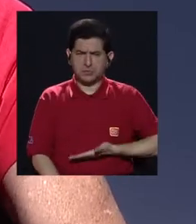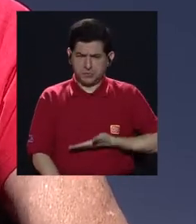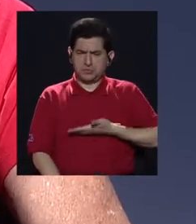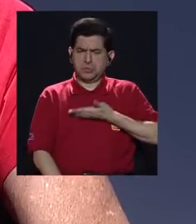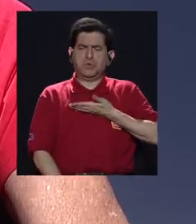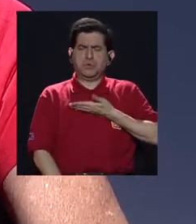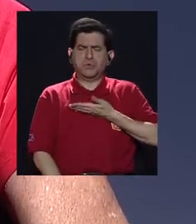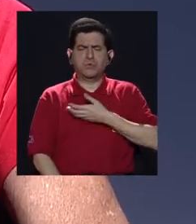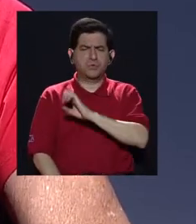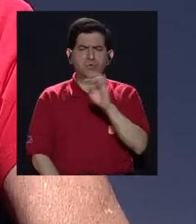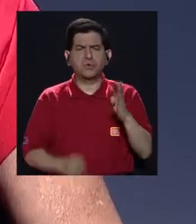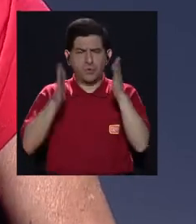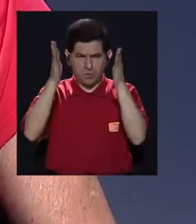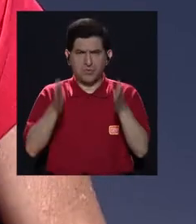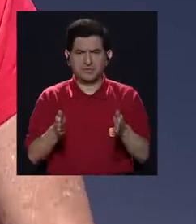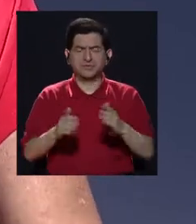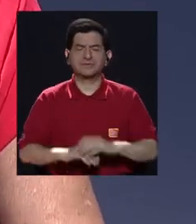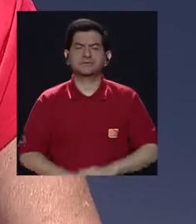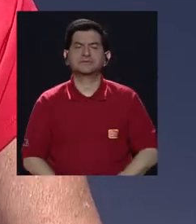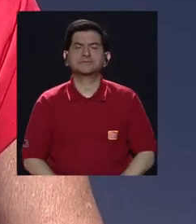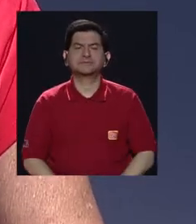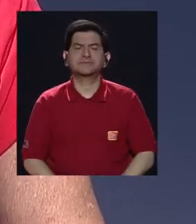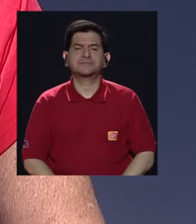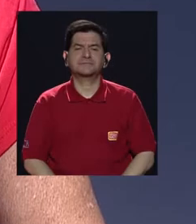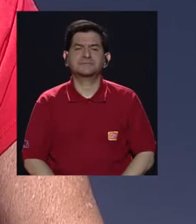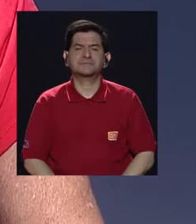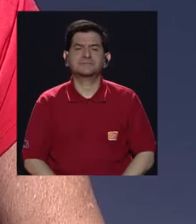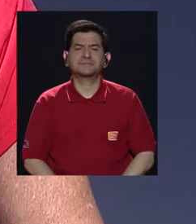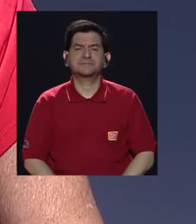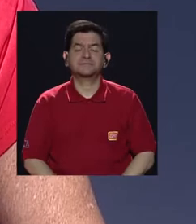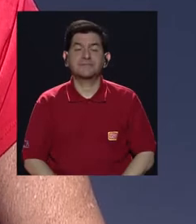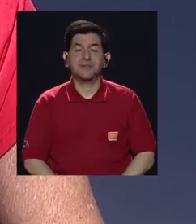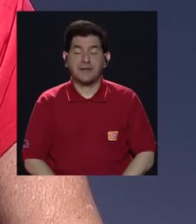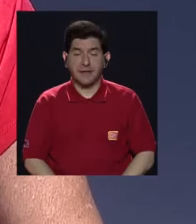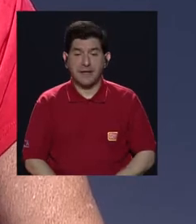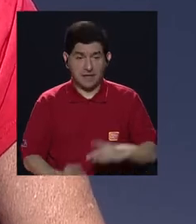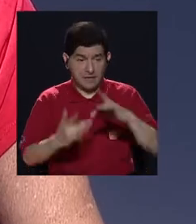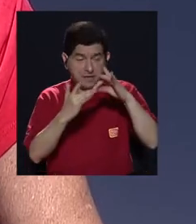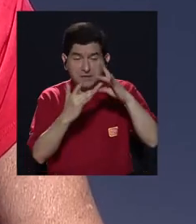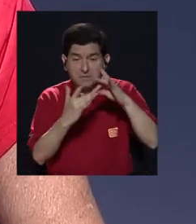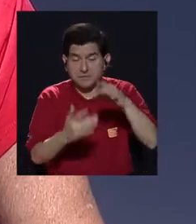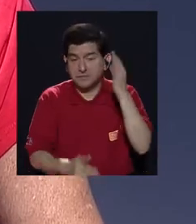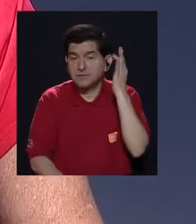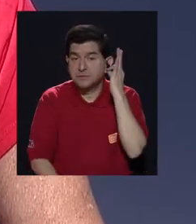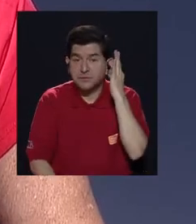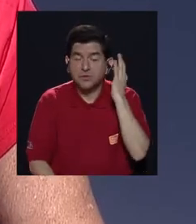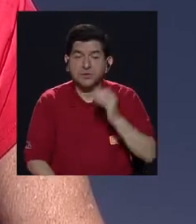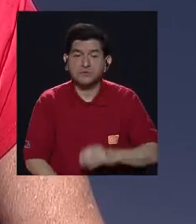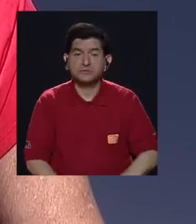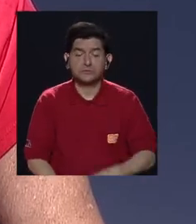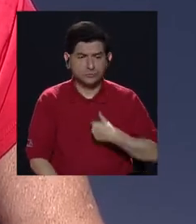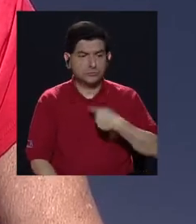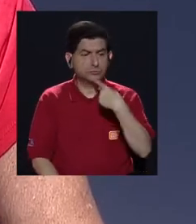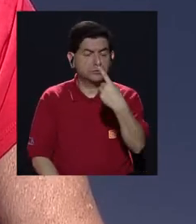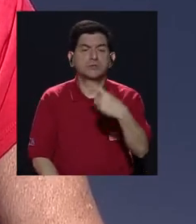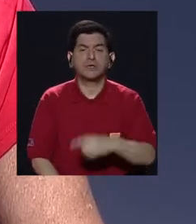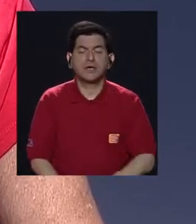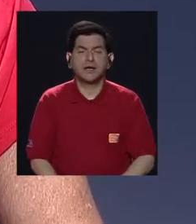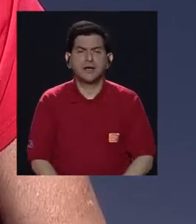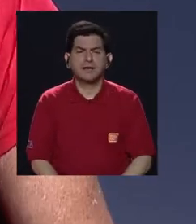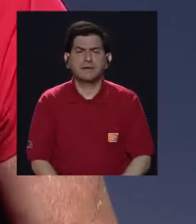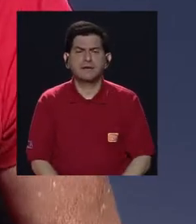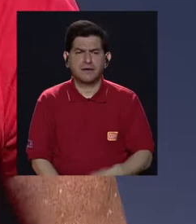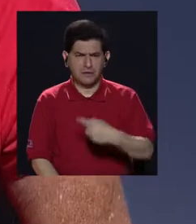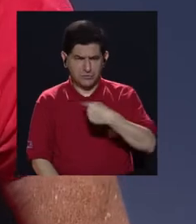muy orgullosos de ser costarricenses inclusive para las mujeres yo le voy a decir